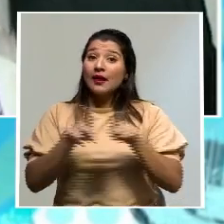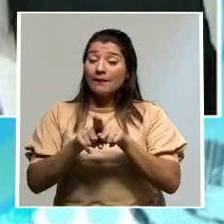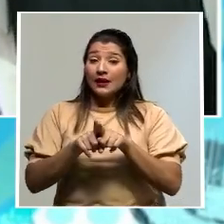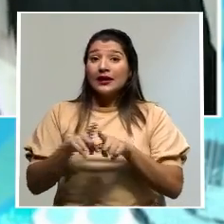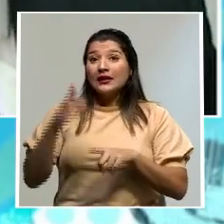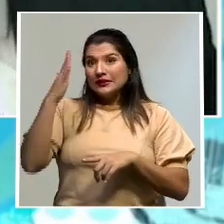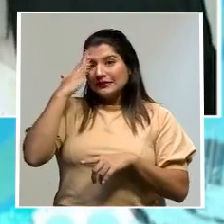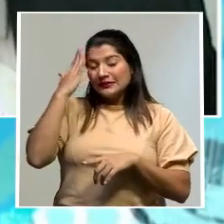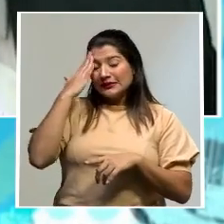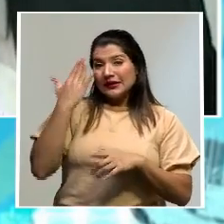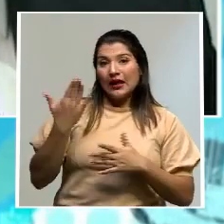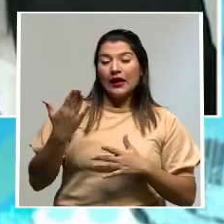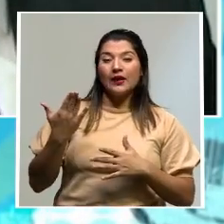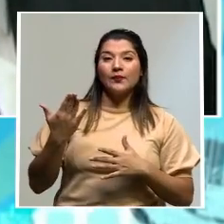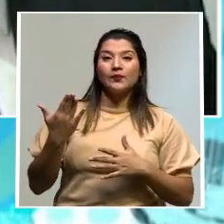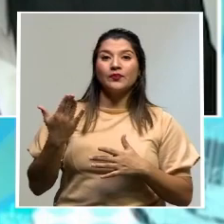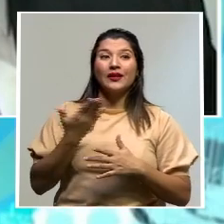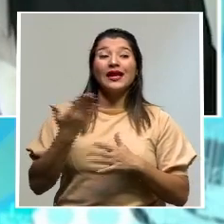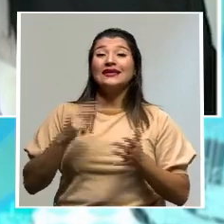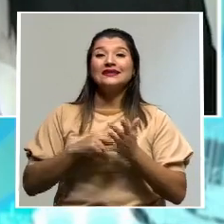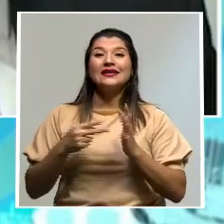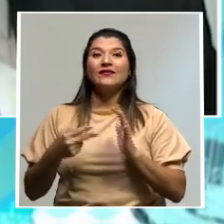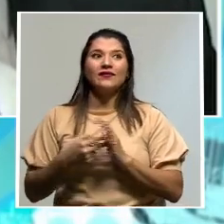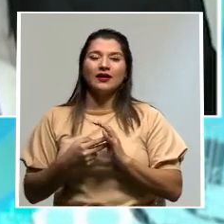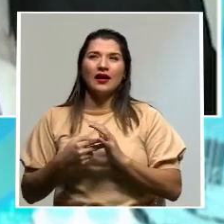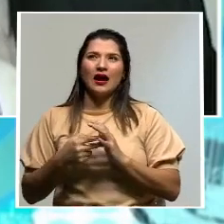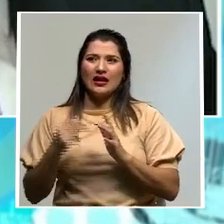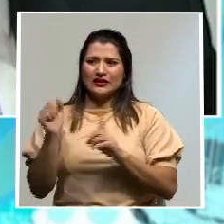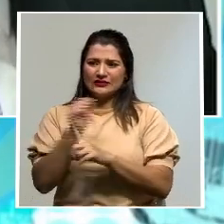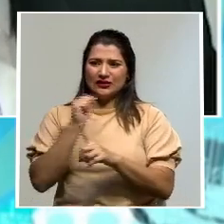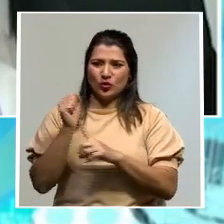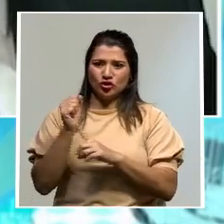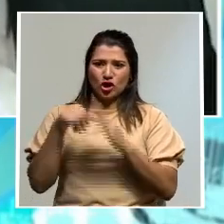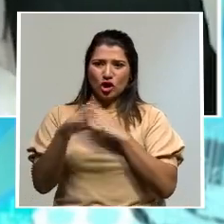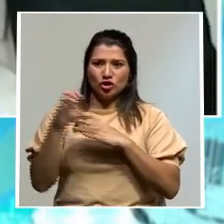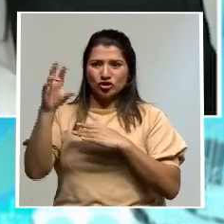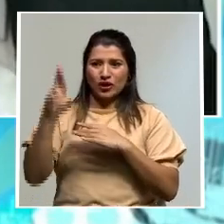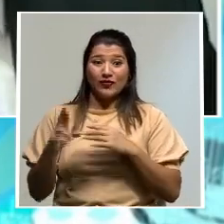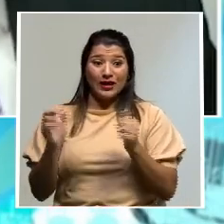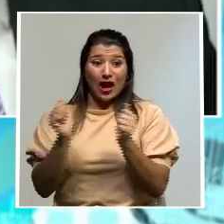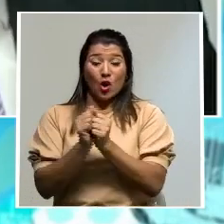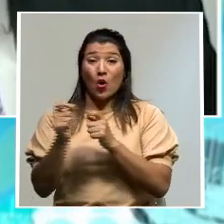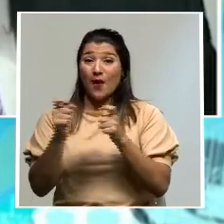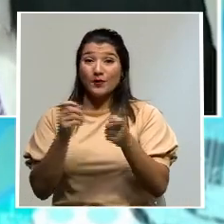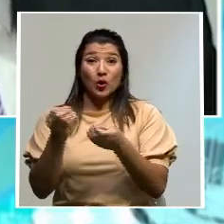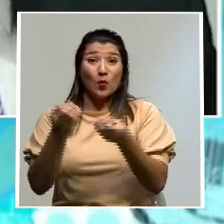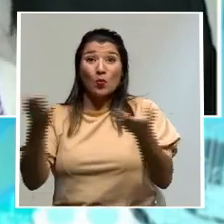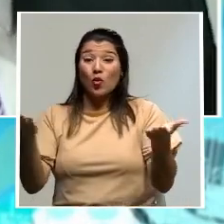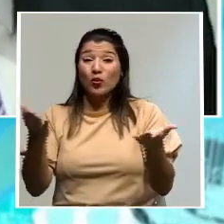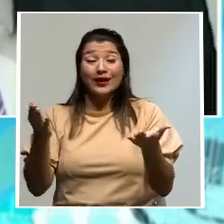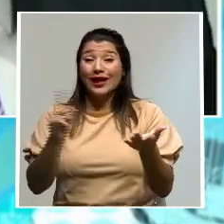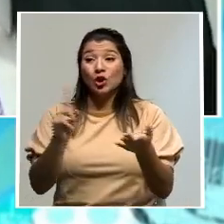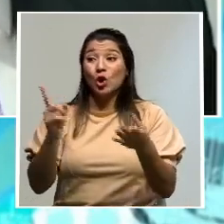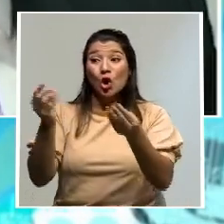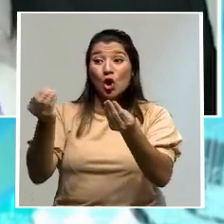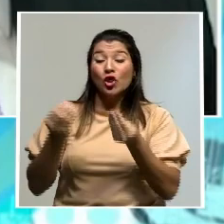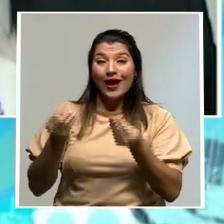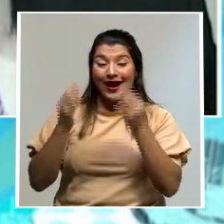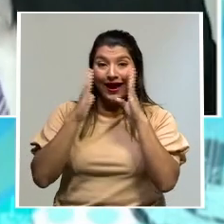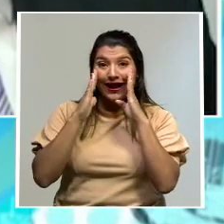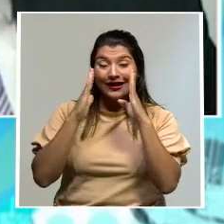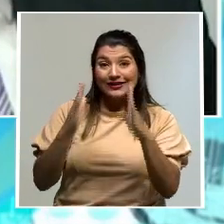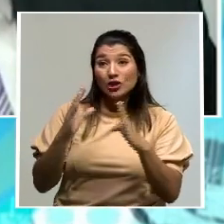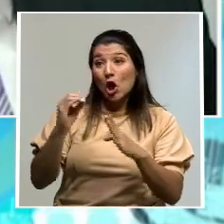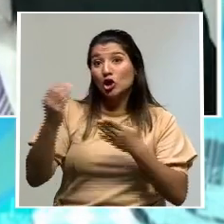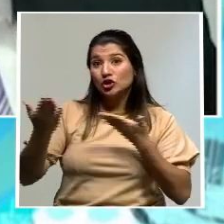lo que padecemos mucho los costarricenses con una administración pública que ha perdido el rumbo, que no nos está dando los servicios que queremos los costarricenses para